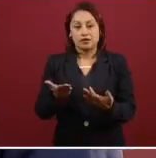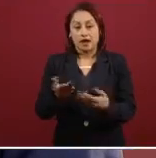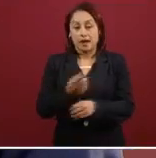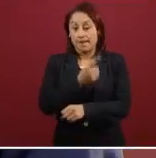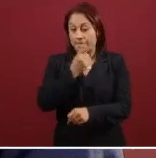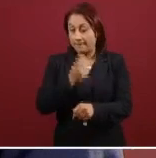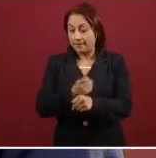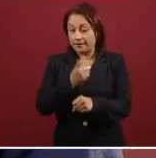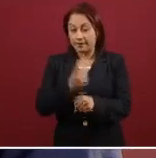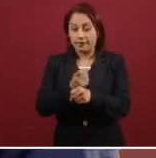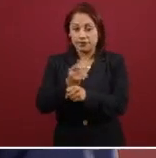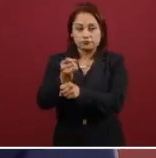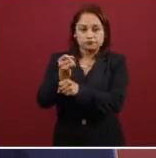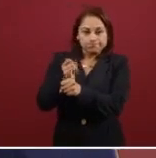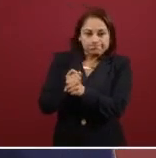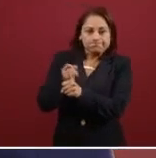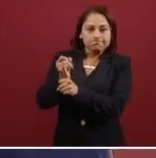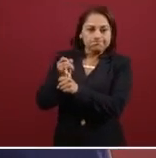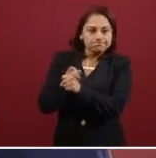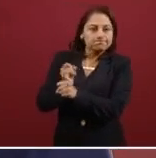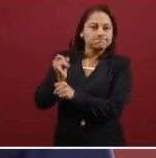investigación y que